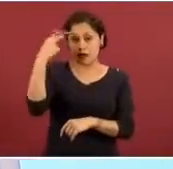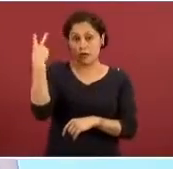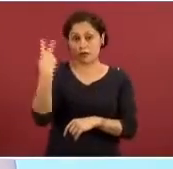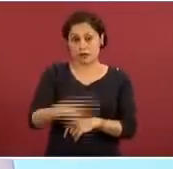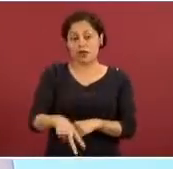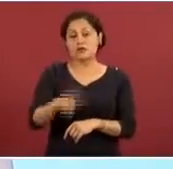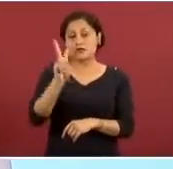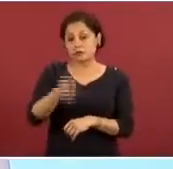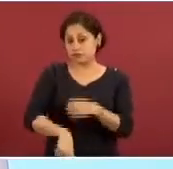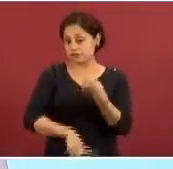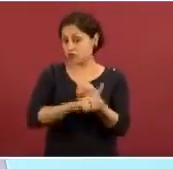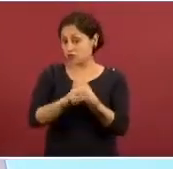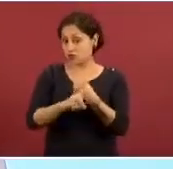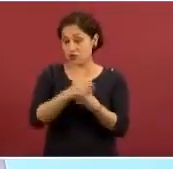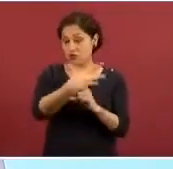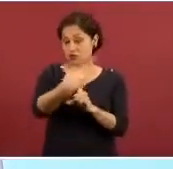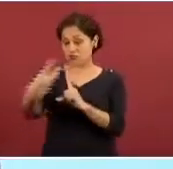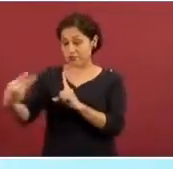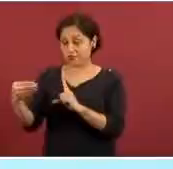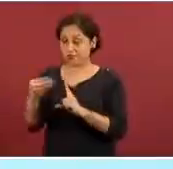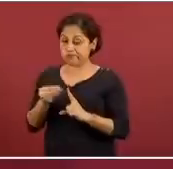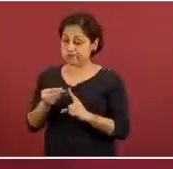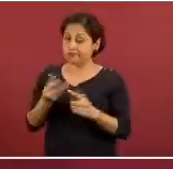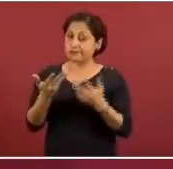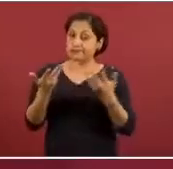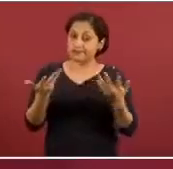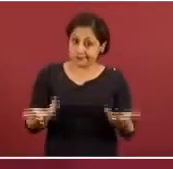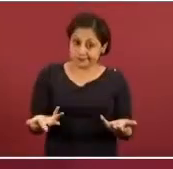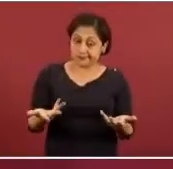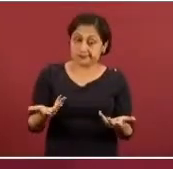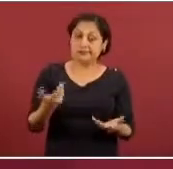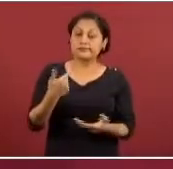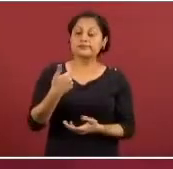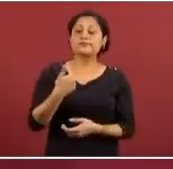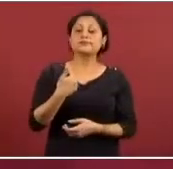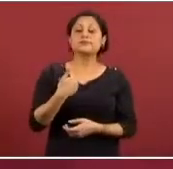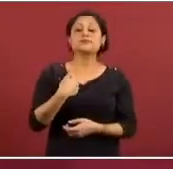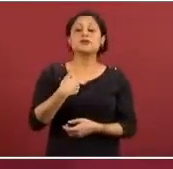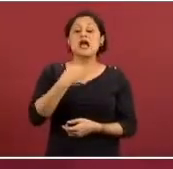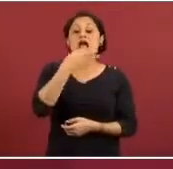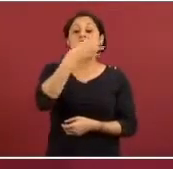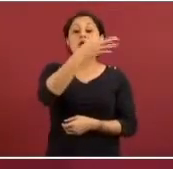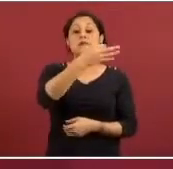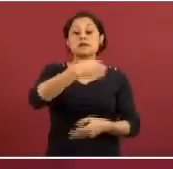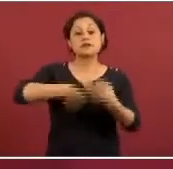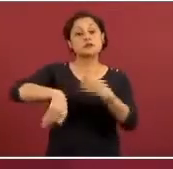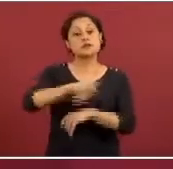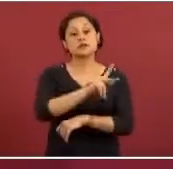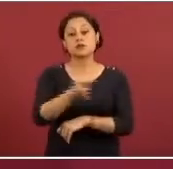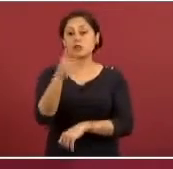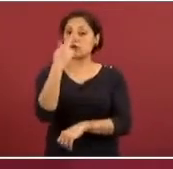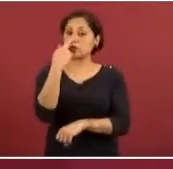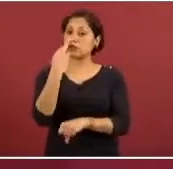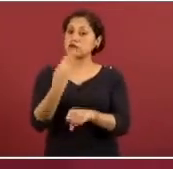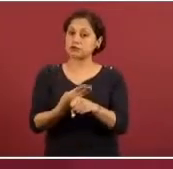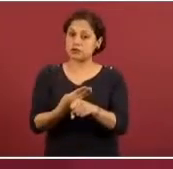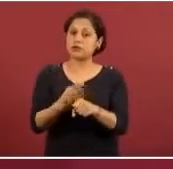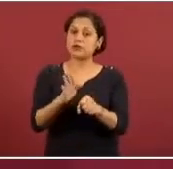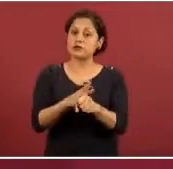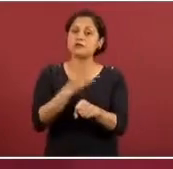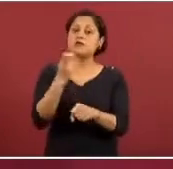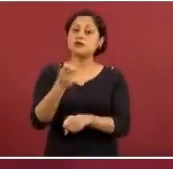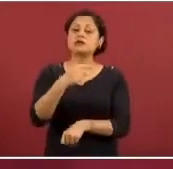magnitud, debemos estar y actuar todos responsables. Por eso hacemos un exhorto a